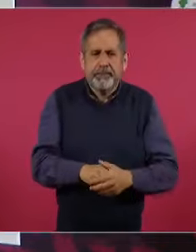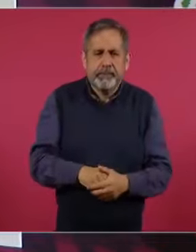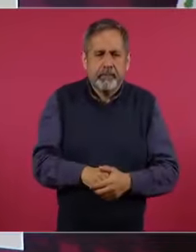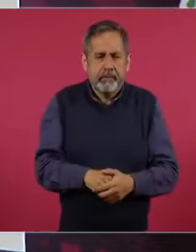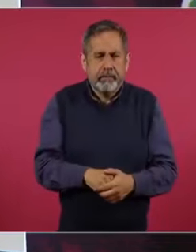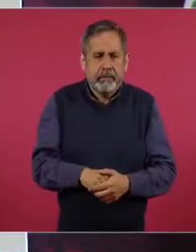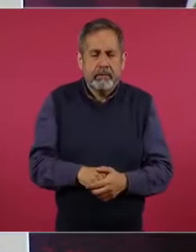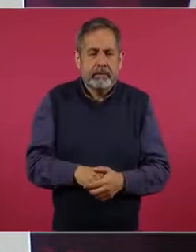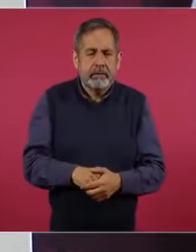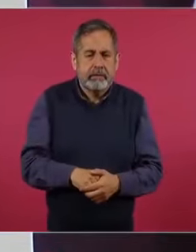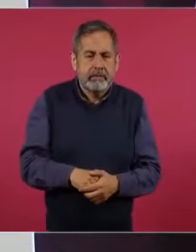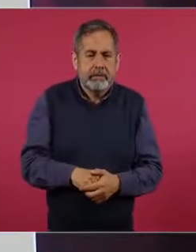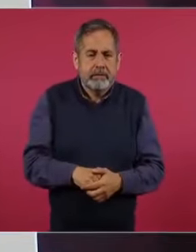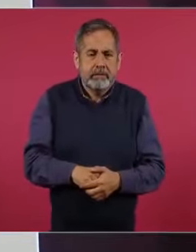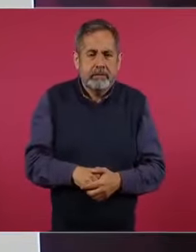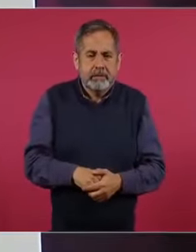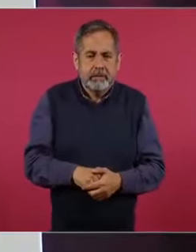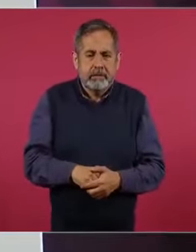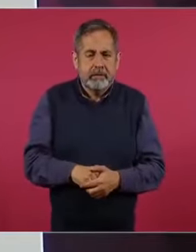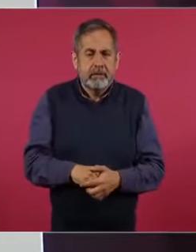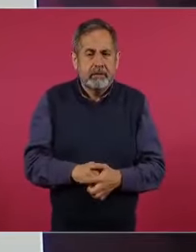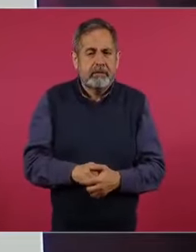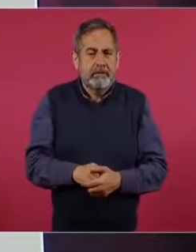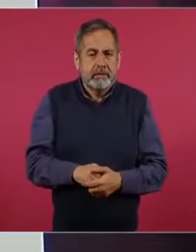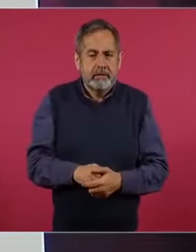preocupan ya